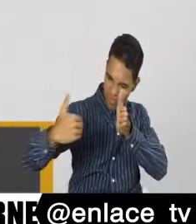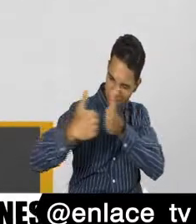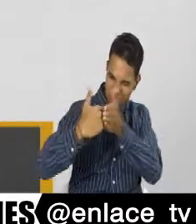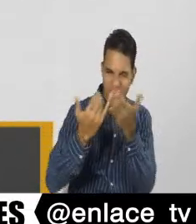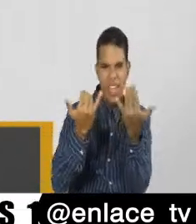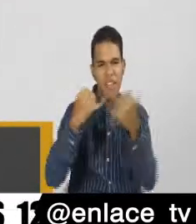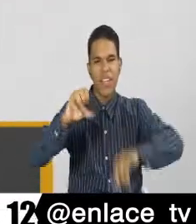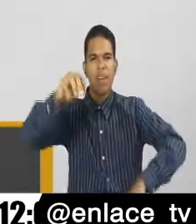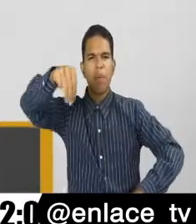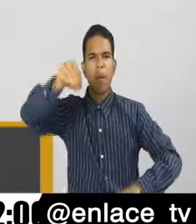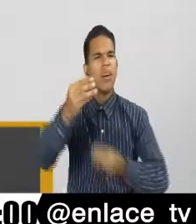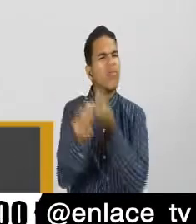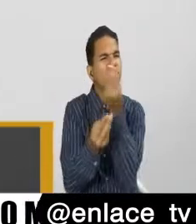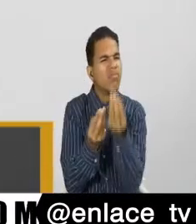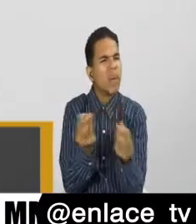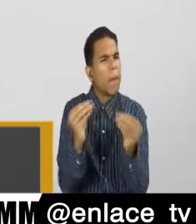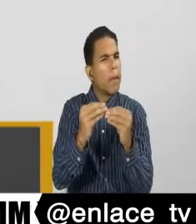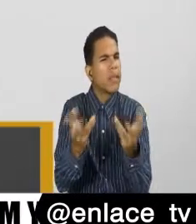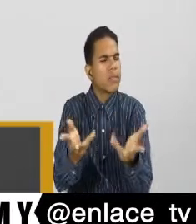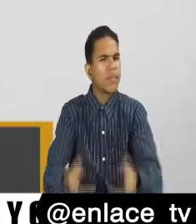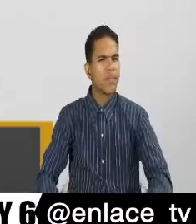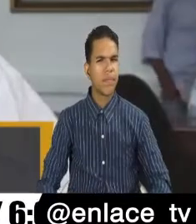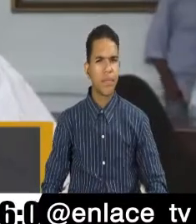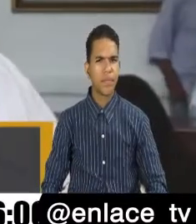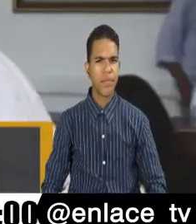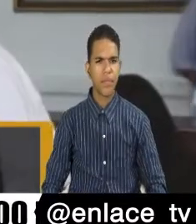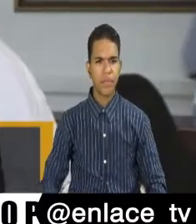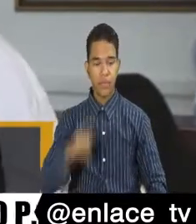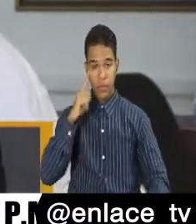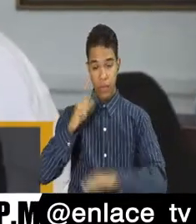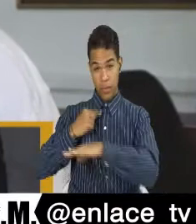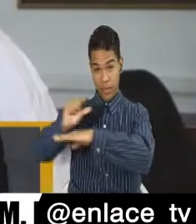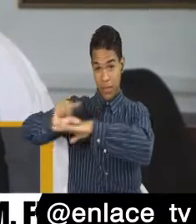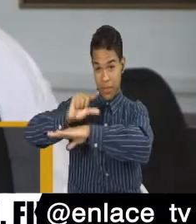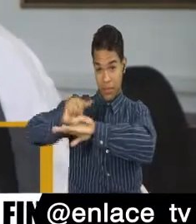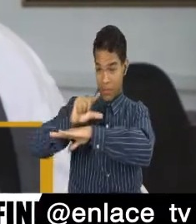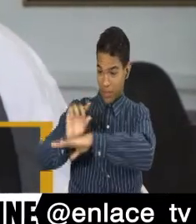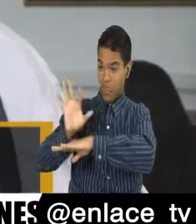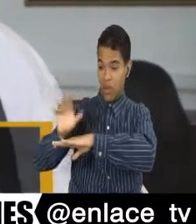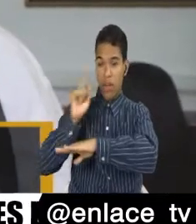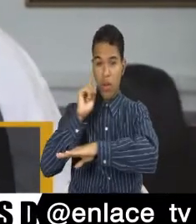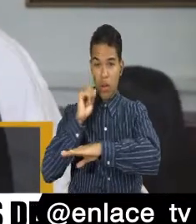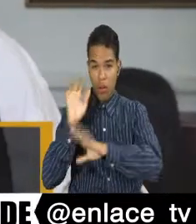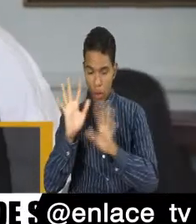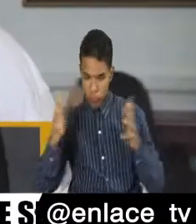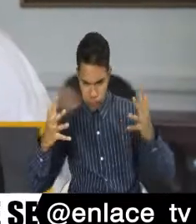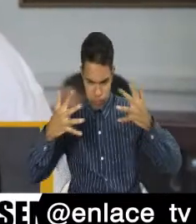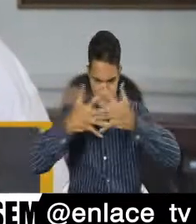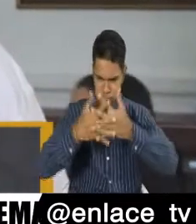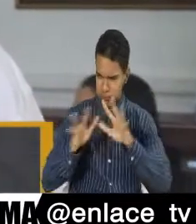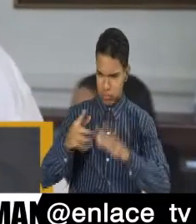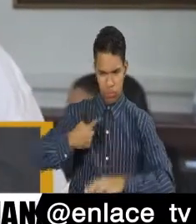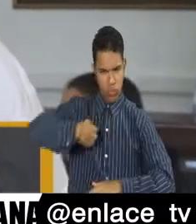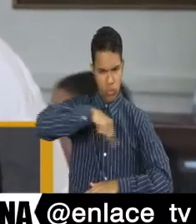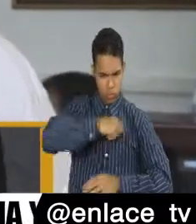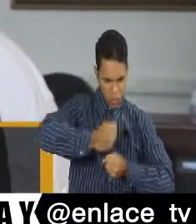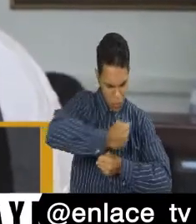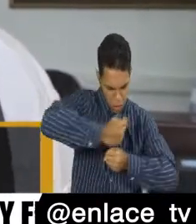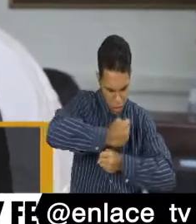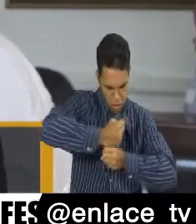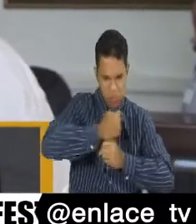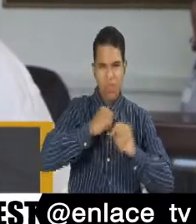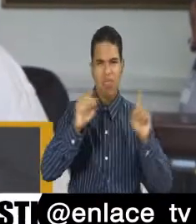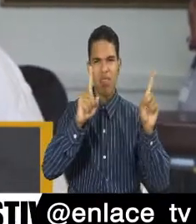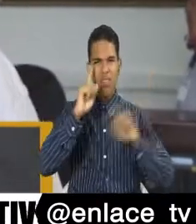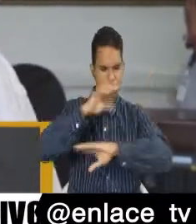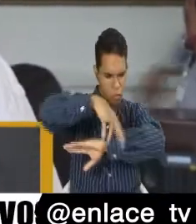el proceso de inscripción? Ahorita ya Fundación Carvajal va a hacer los cruces. Nosotros vamos trabajando de la mano con el tema de los diseños